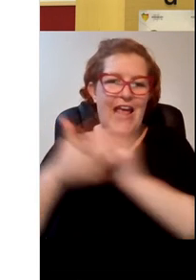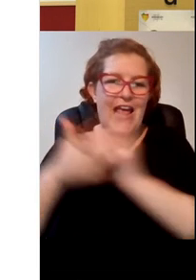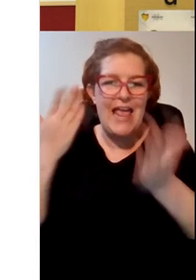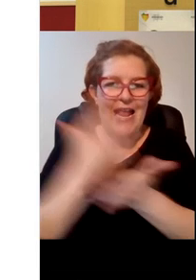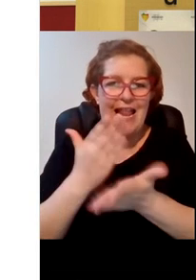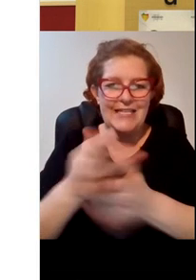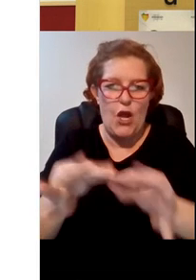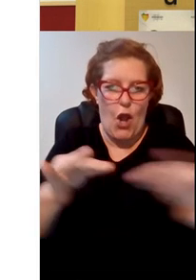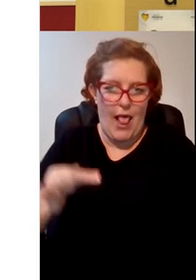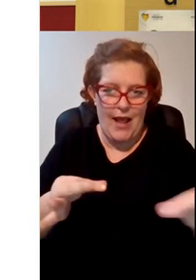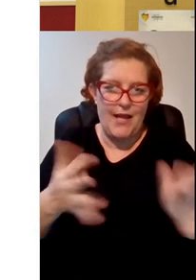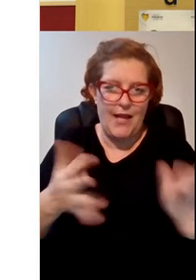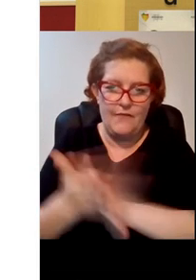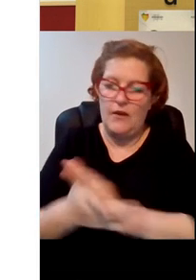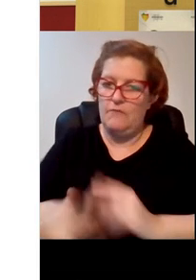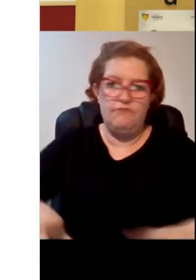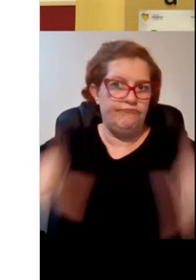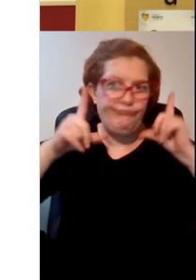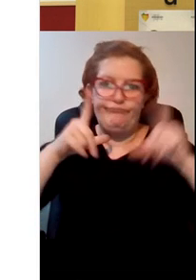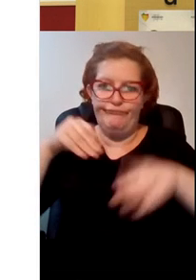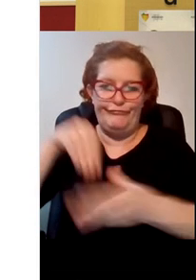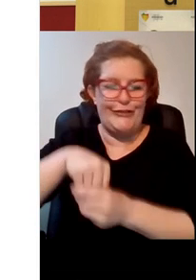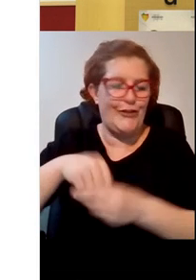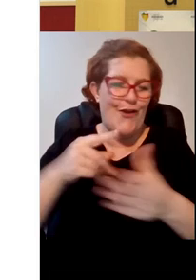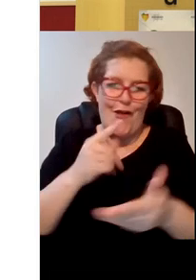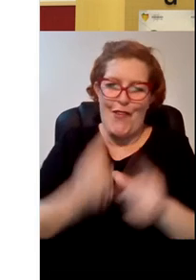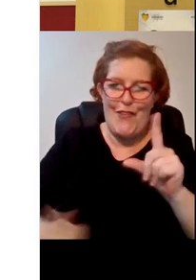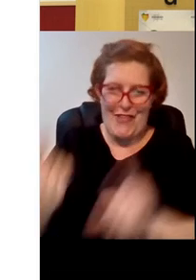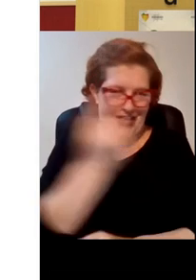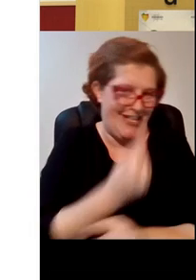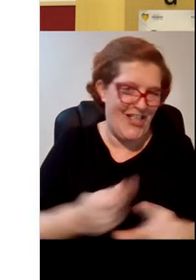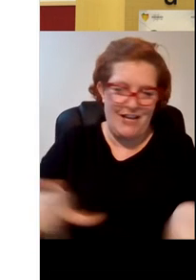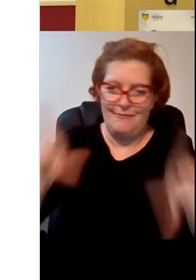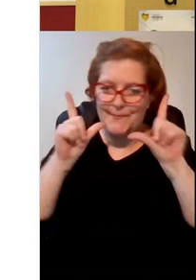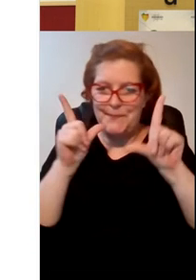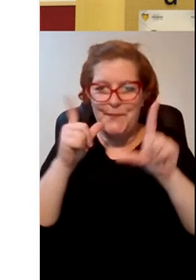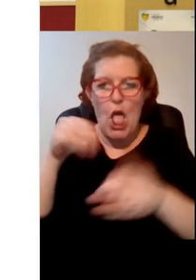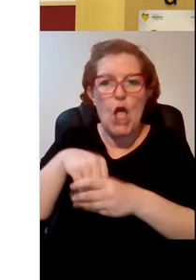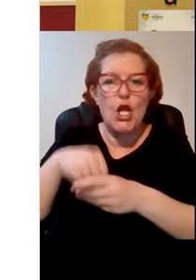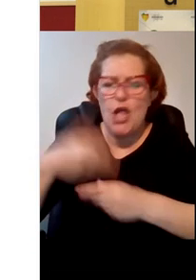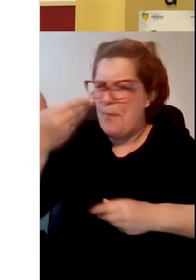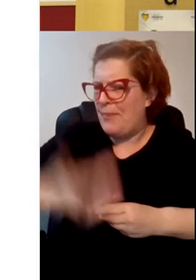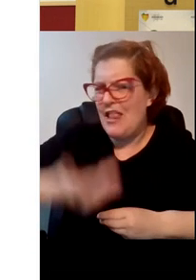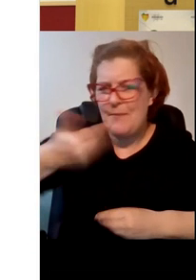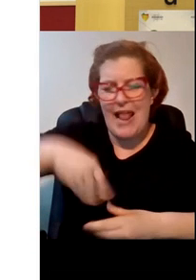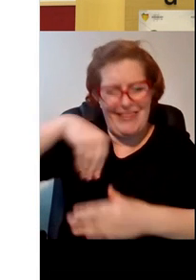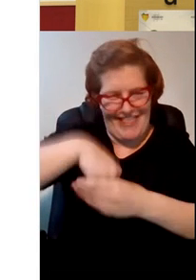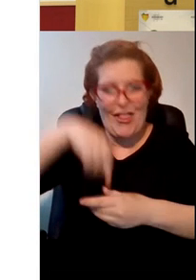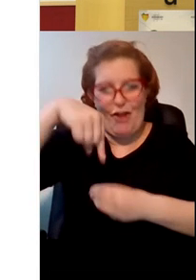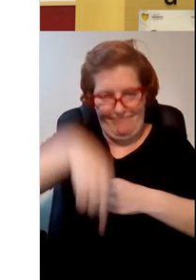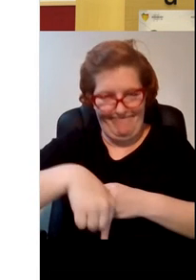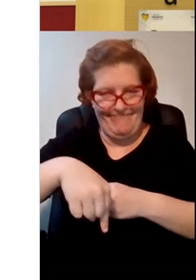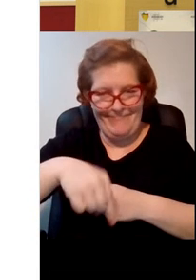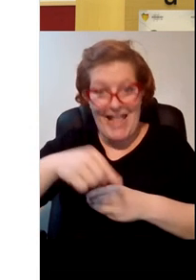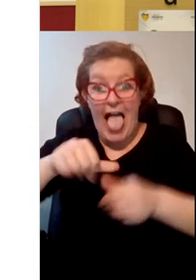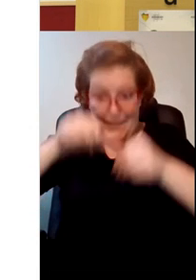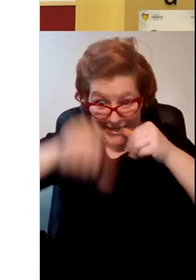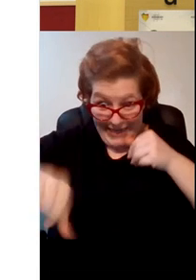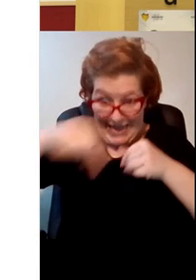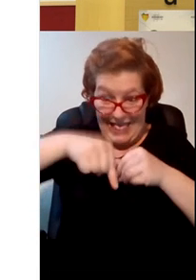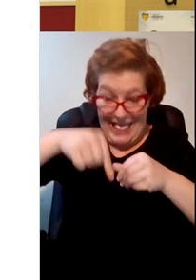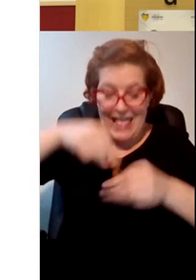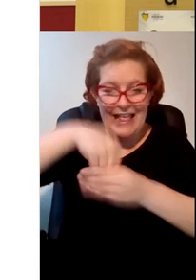esto se colocó en el centro de todo el diseño en el centro de todo el proyecto el contenido fundamental se veía ahí y a partir de lo que se veía ahí